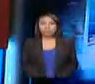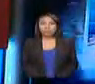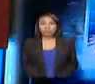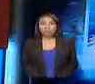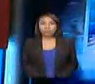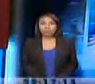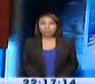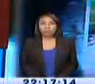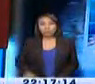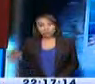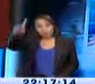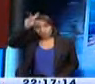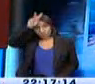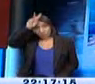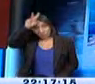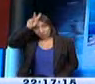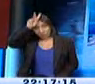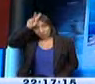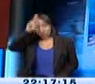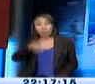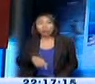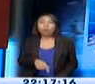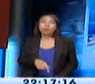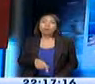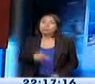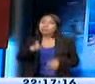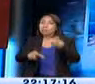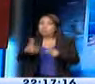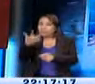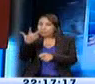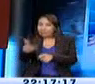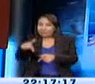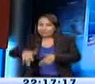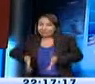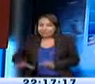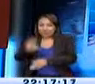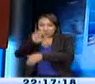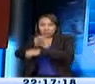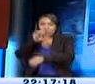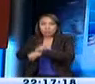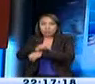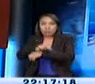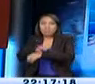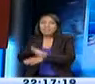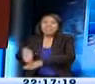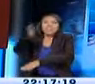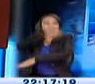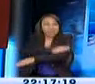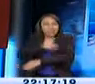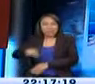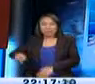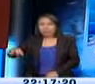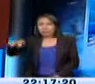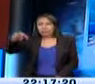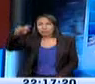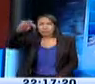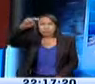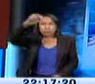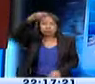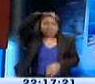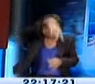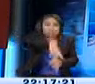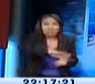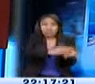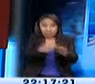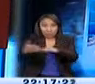En Perú, los cadáveres de los tres andinistas ecuatorianos fallecidos en el nevado peruano Huascarán fueron trasladados a la capital